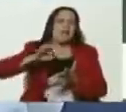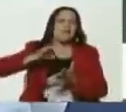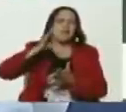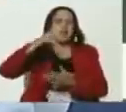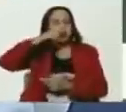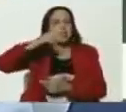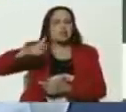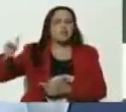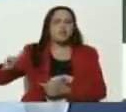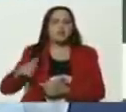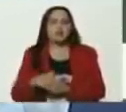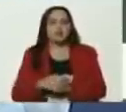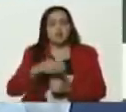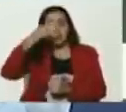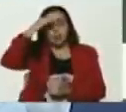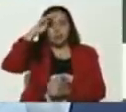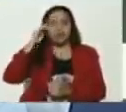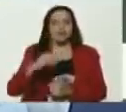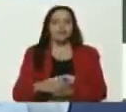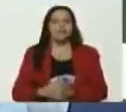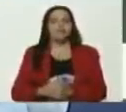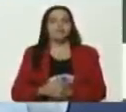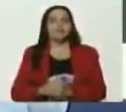pueblo de Cuba.